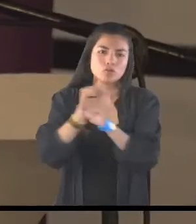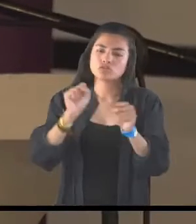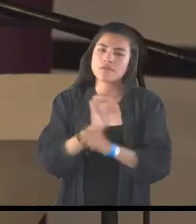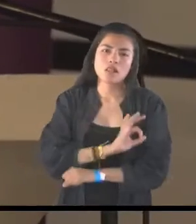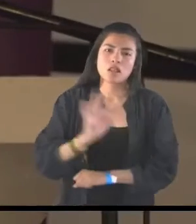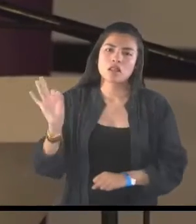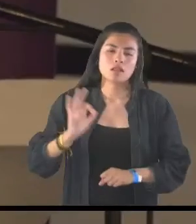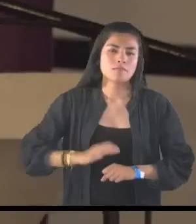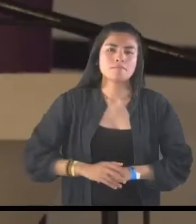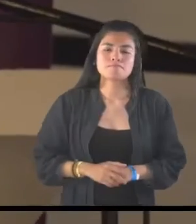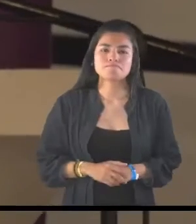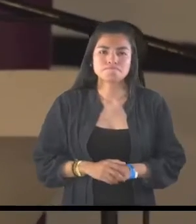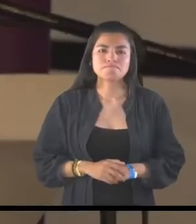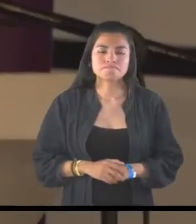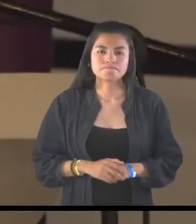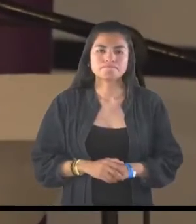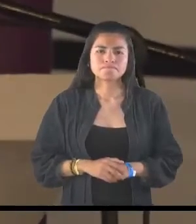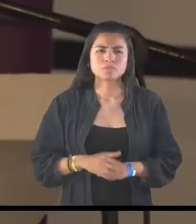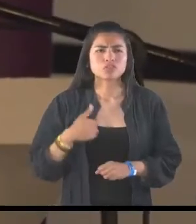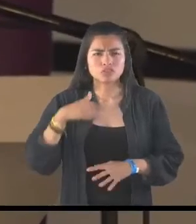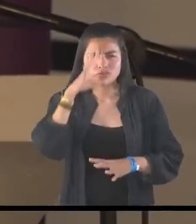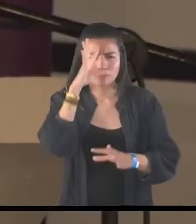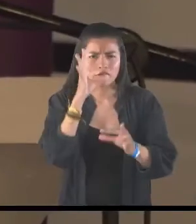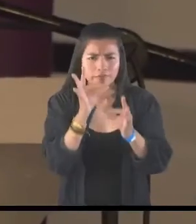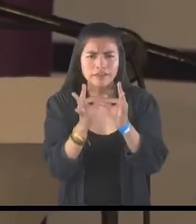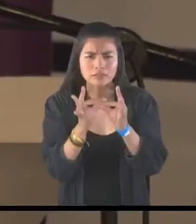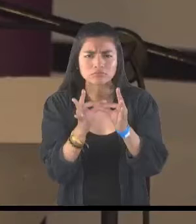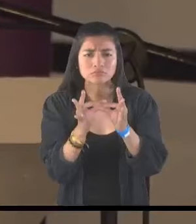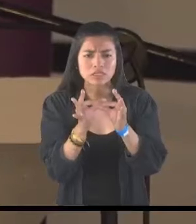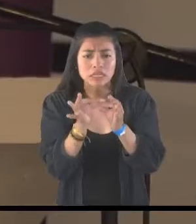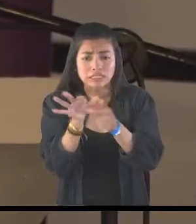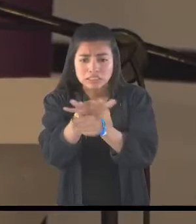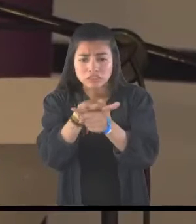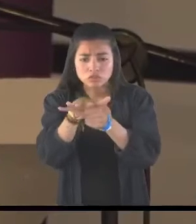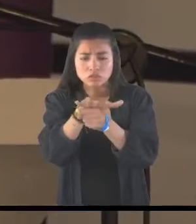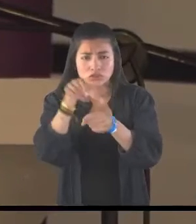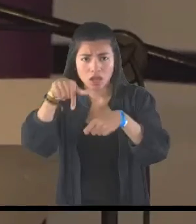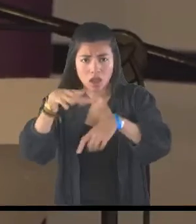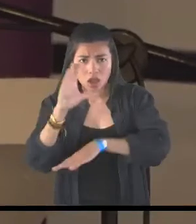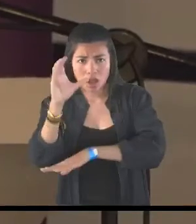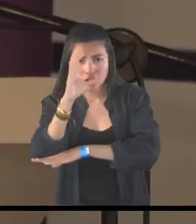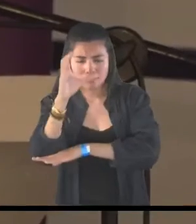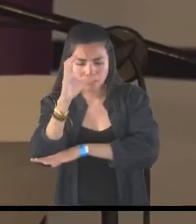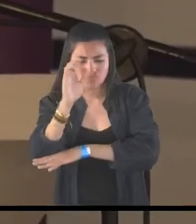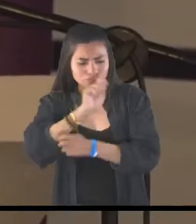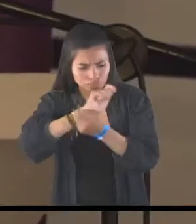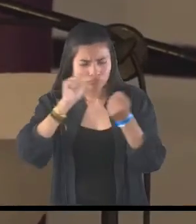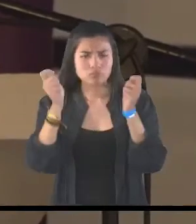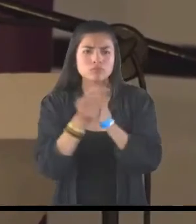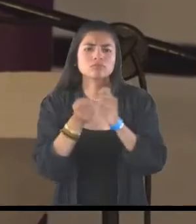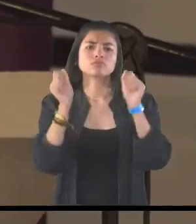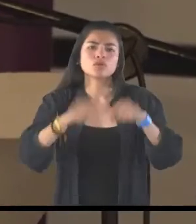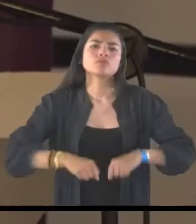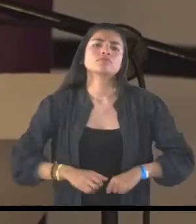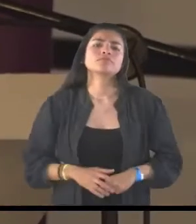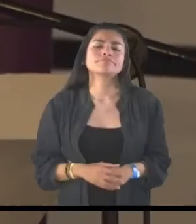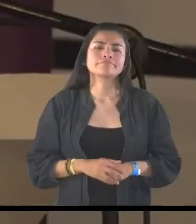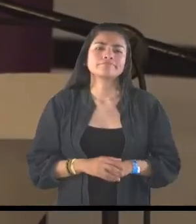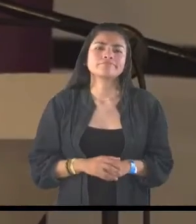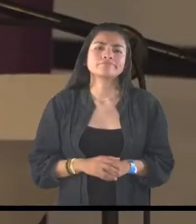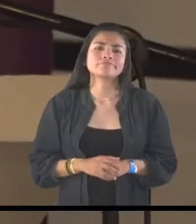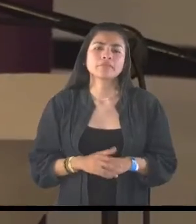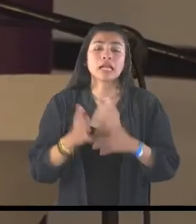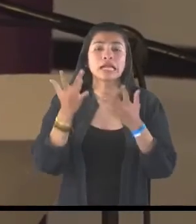Yo sé y tengo mucha fe que la situación en Colombia va a cambiar. Y pues tener